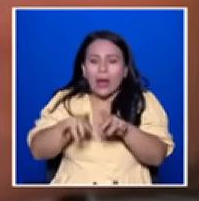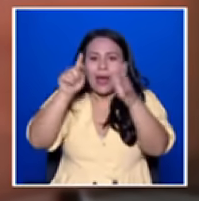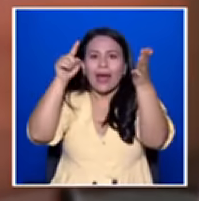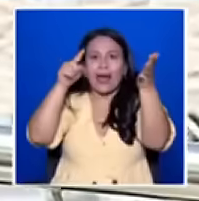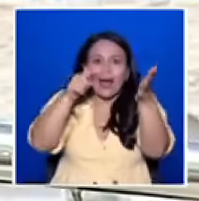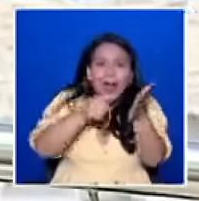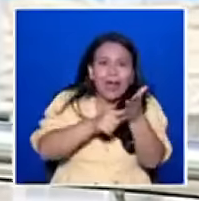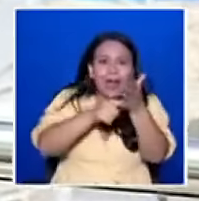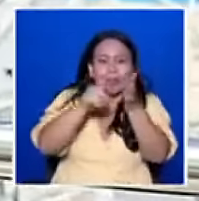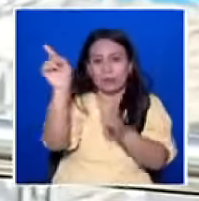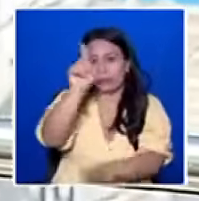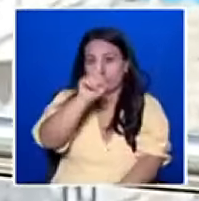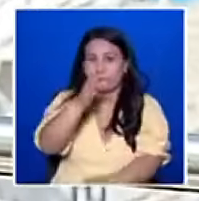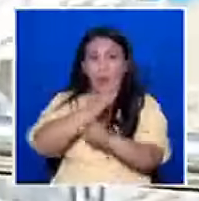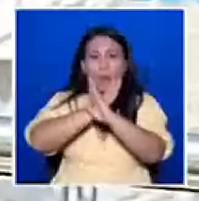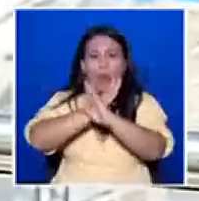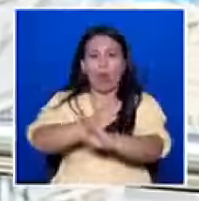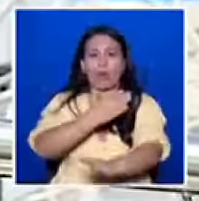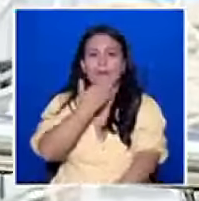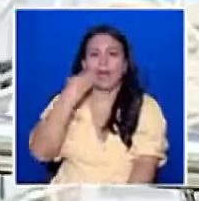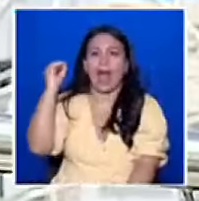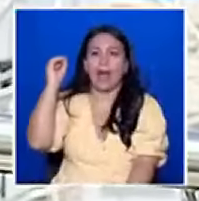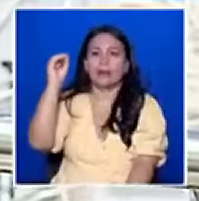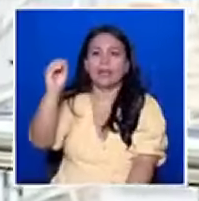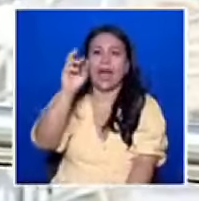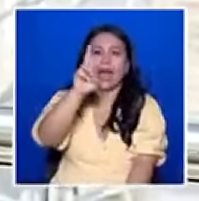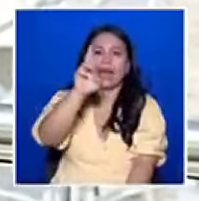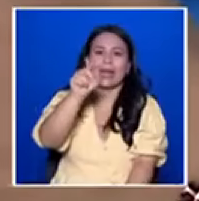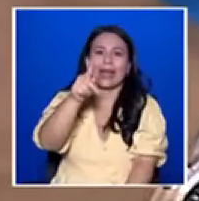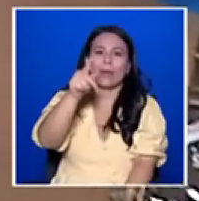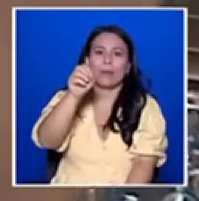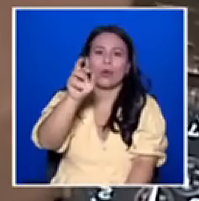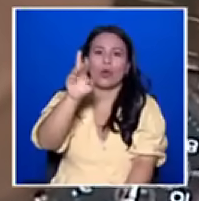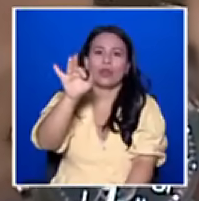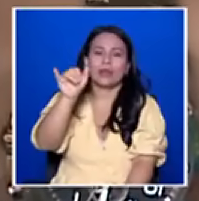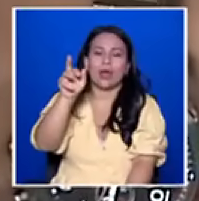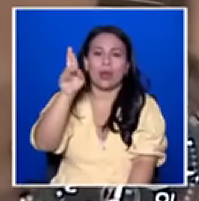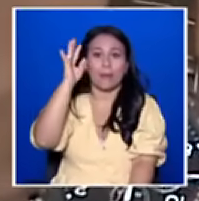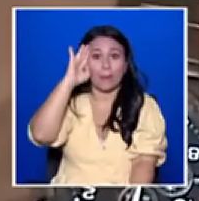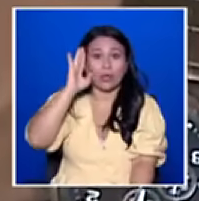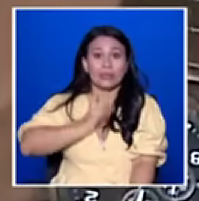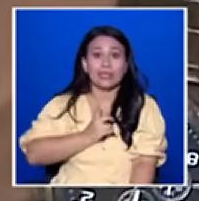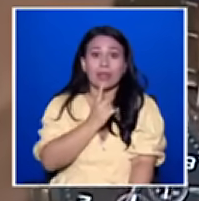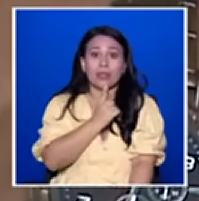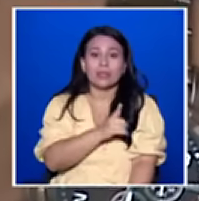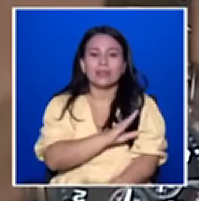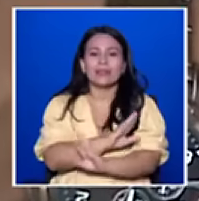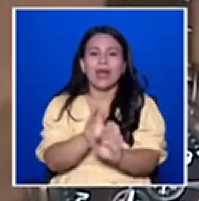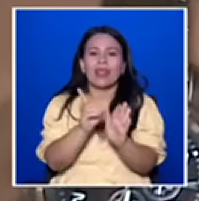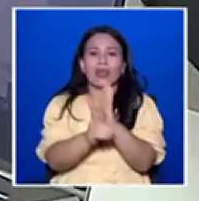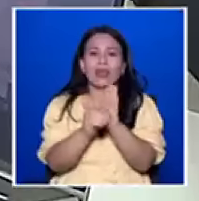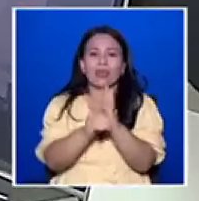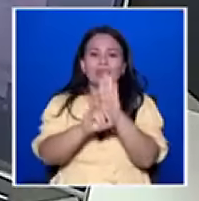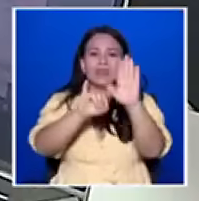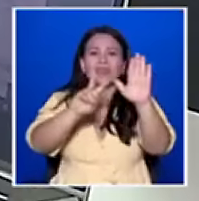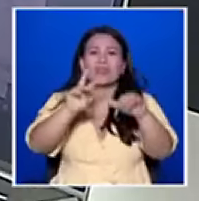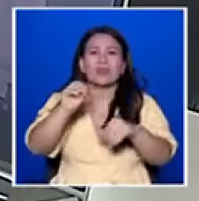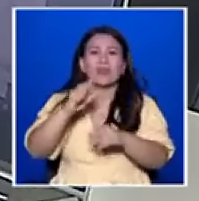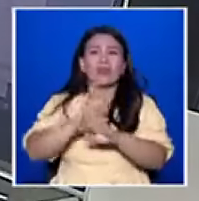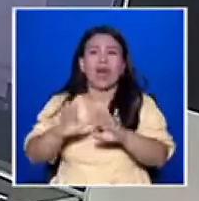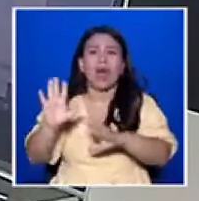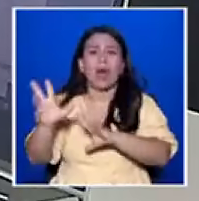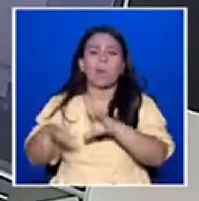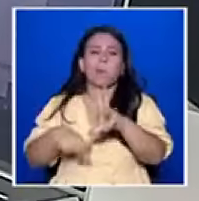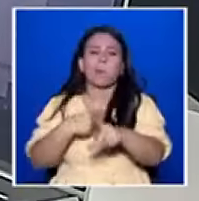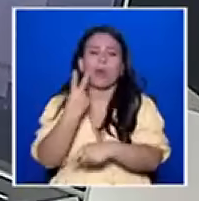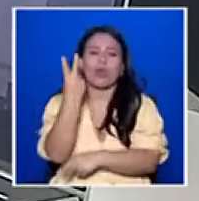de desconocidos. Bloquear y reportar los números. La Policía Nacional registra 620 delitos informáticos en